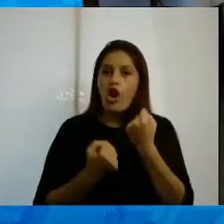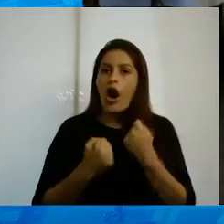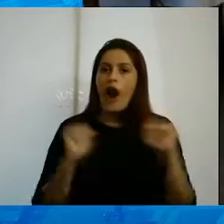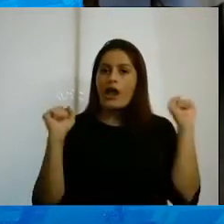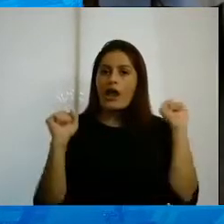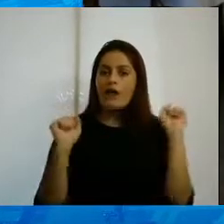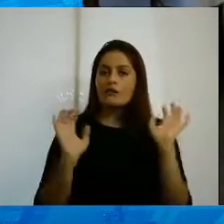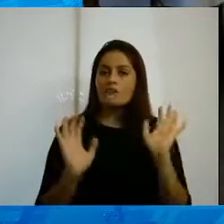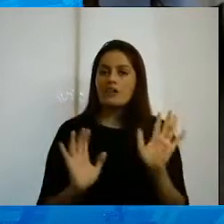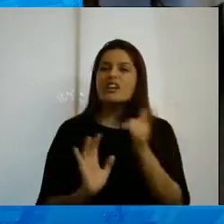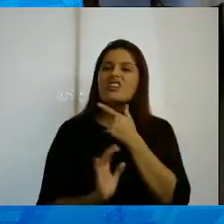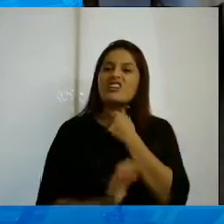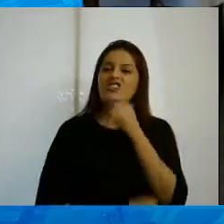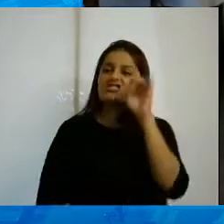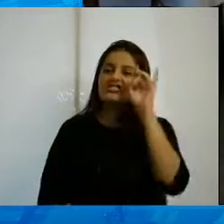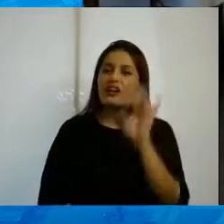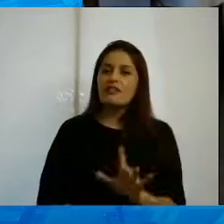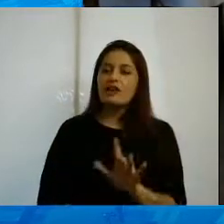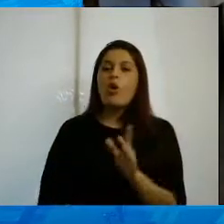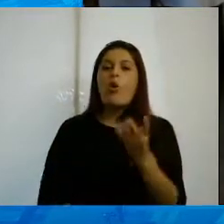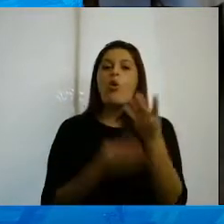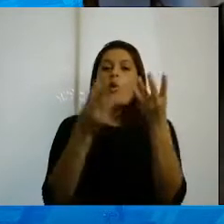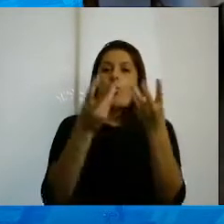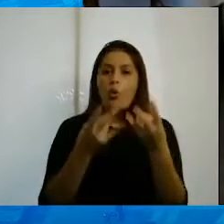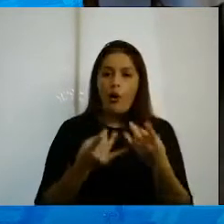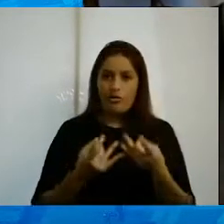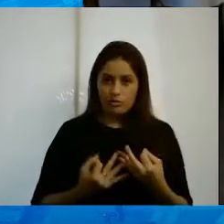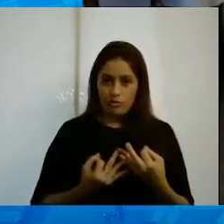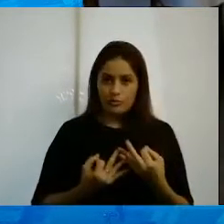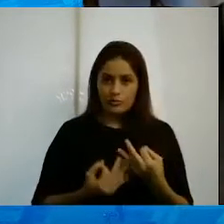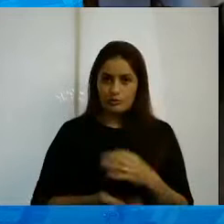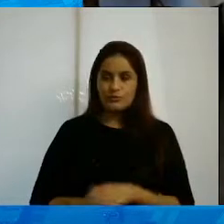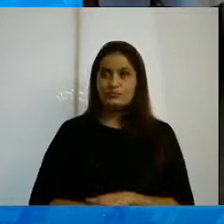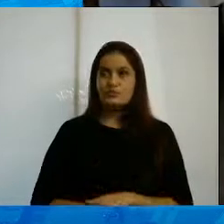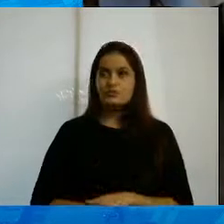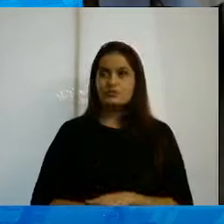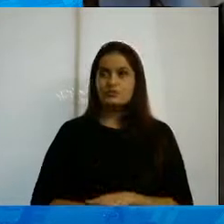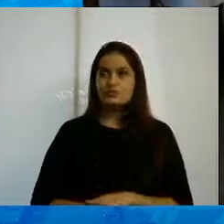un asunto que quiero saber, la cantidad.